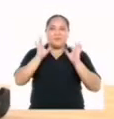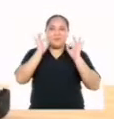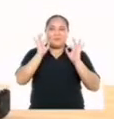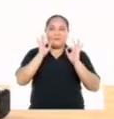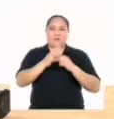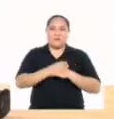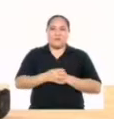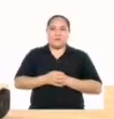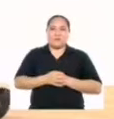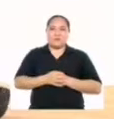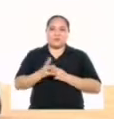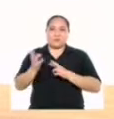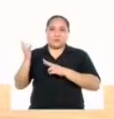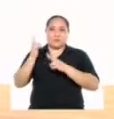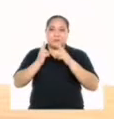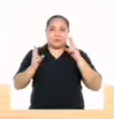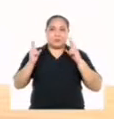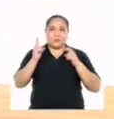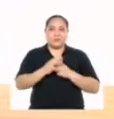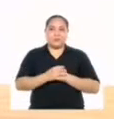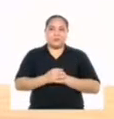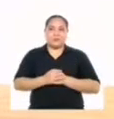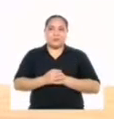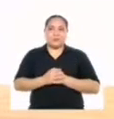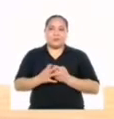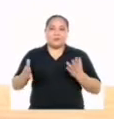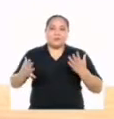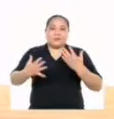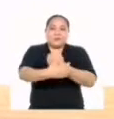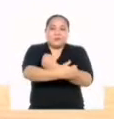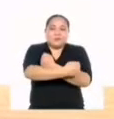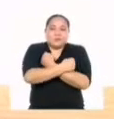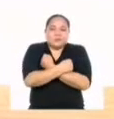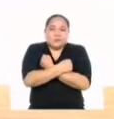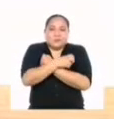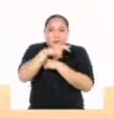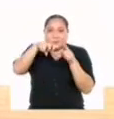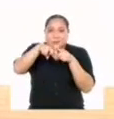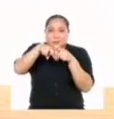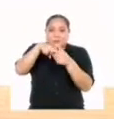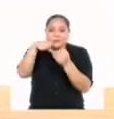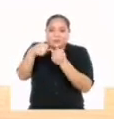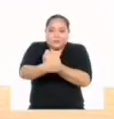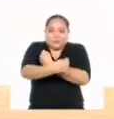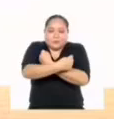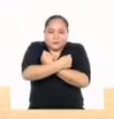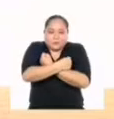Exacto. Volvemos, abrazamos nuestra rodilla,